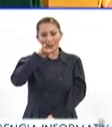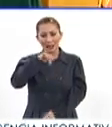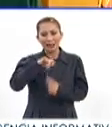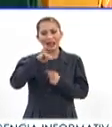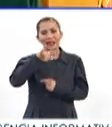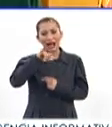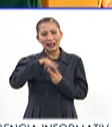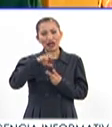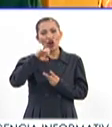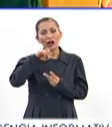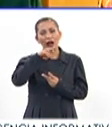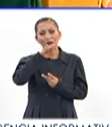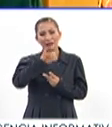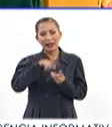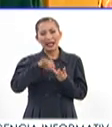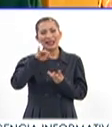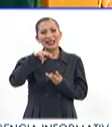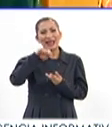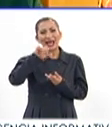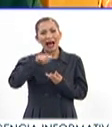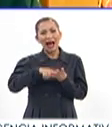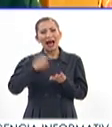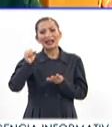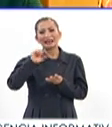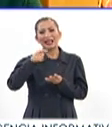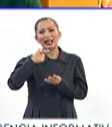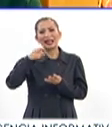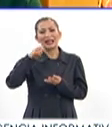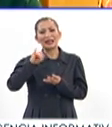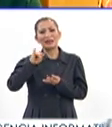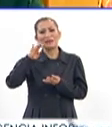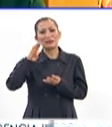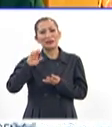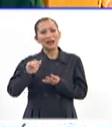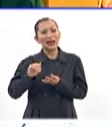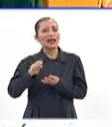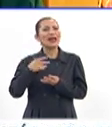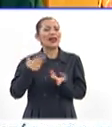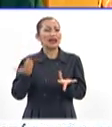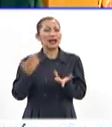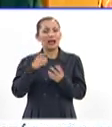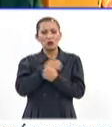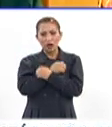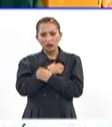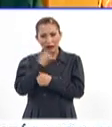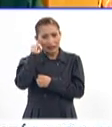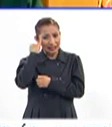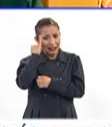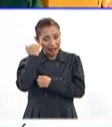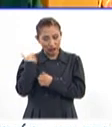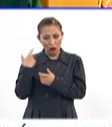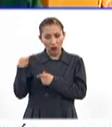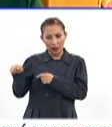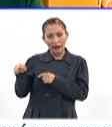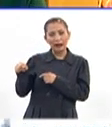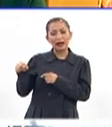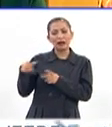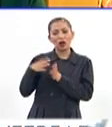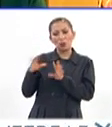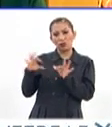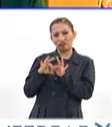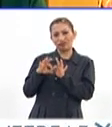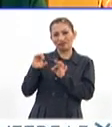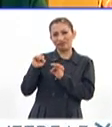el INALI, el CONAFE, INEA, la CGIB, la Dirección General de Educación Indígena en representación de